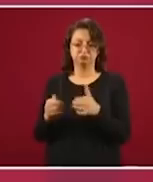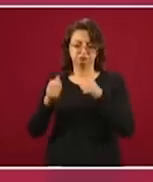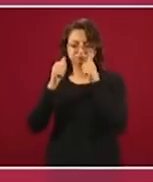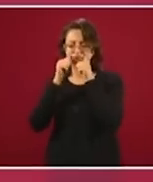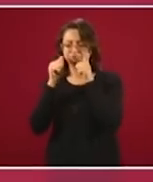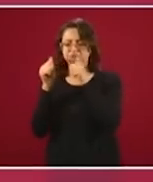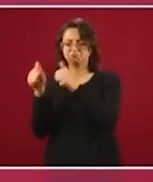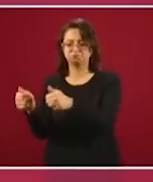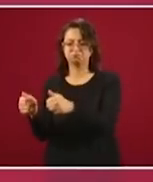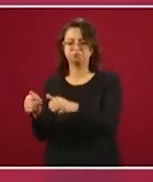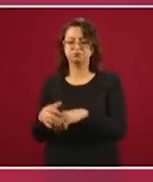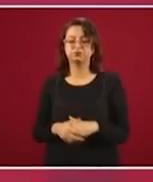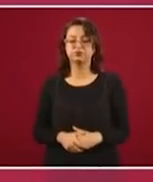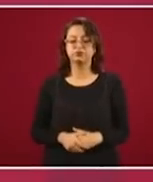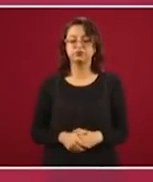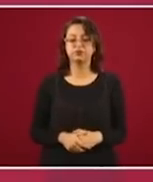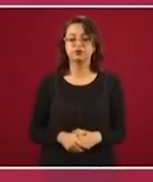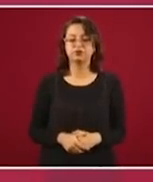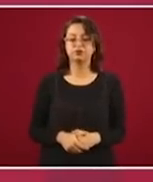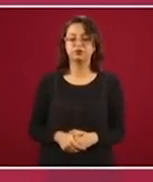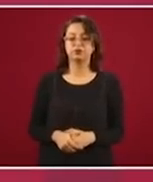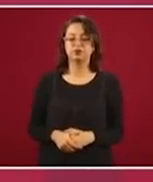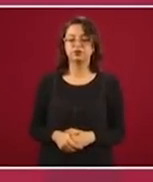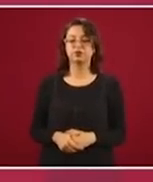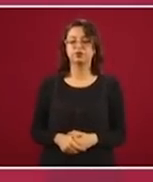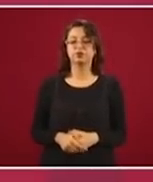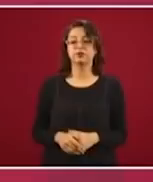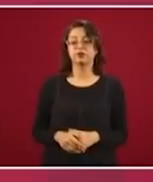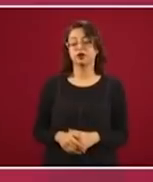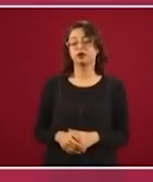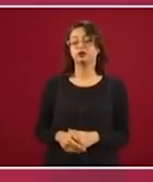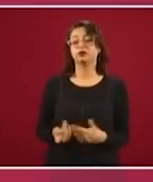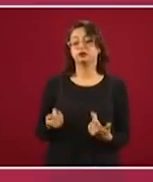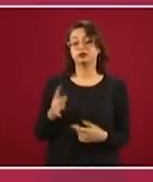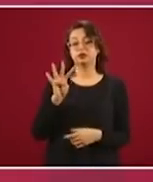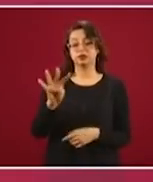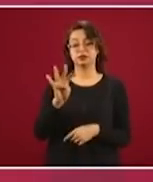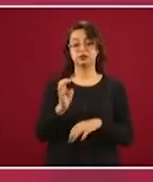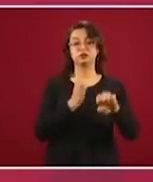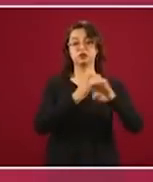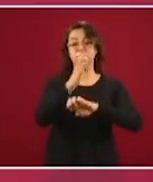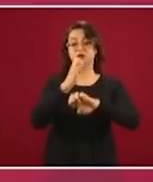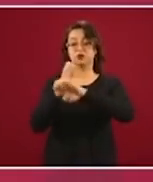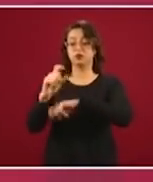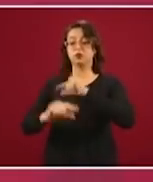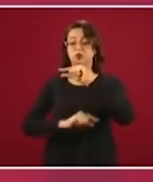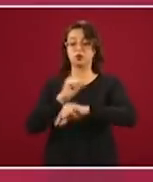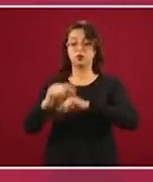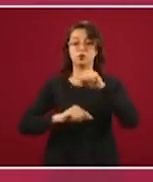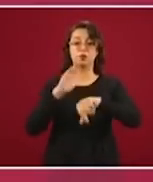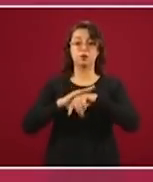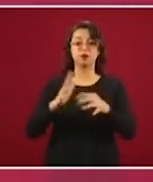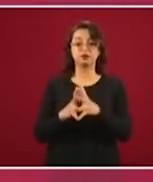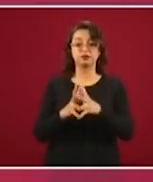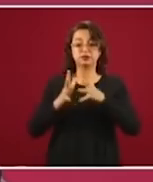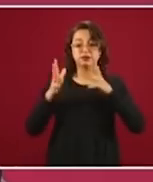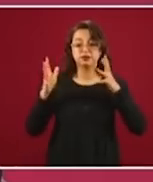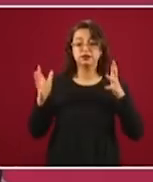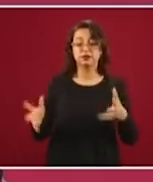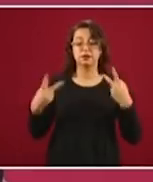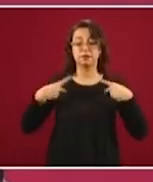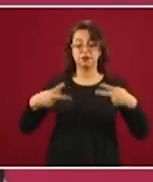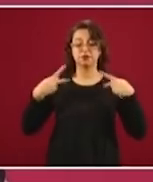programa, que además en esos estados se va a ir ampliando el